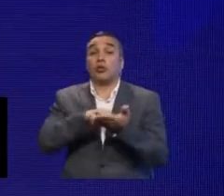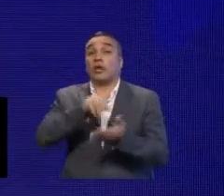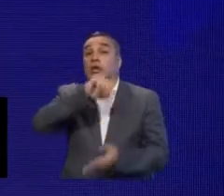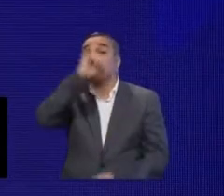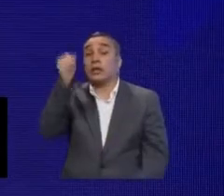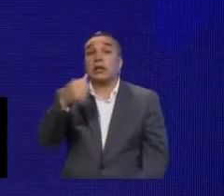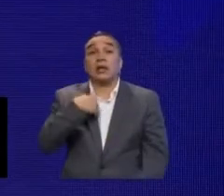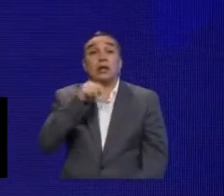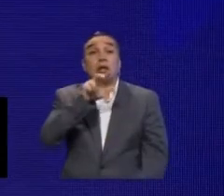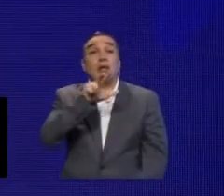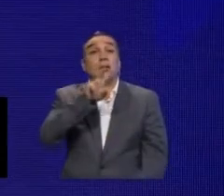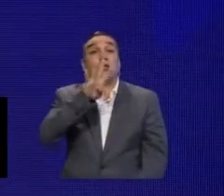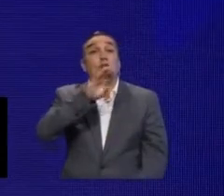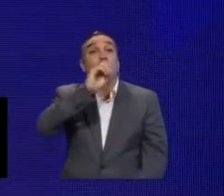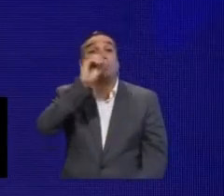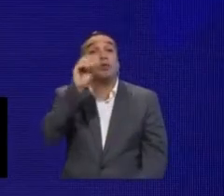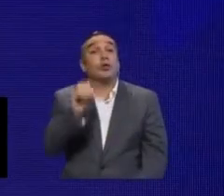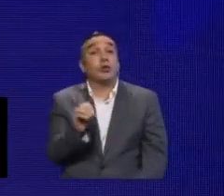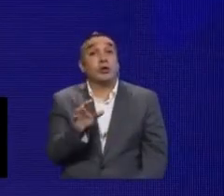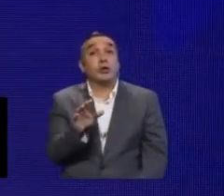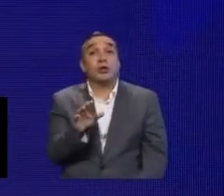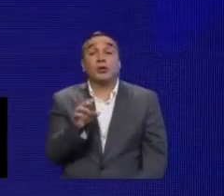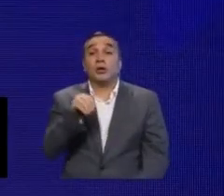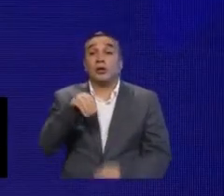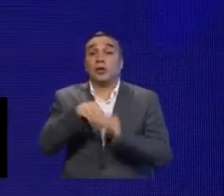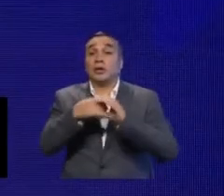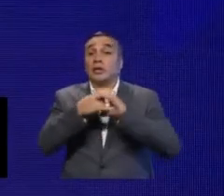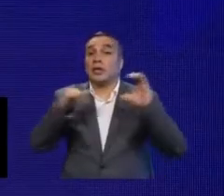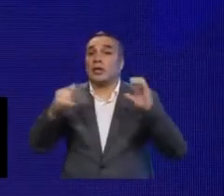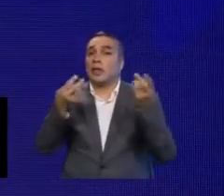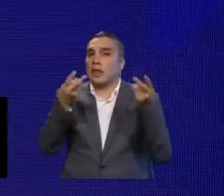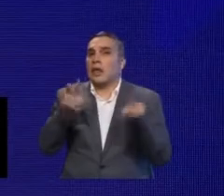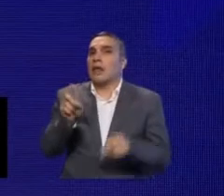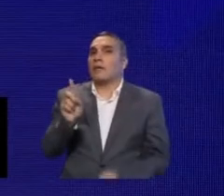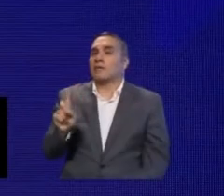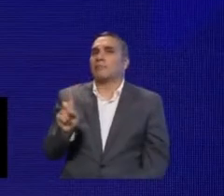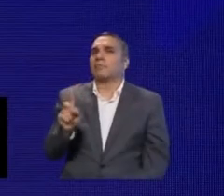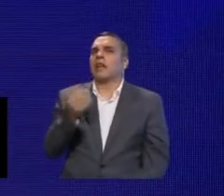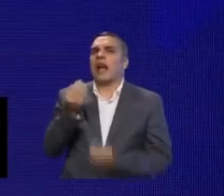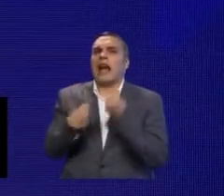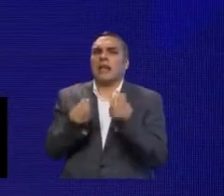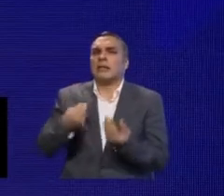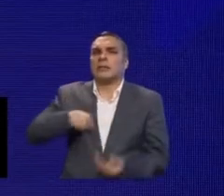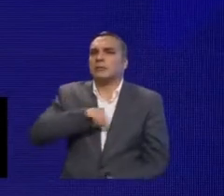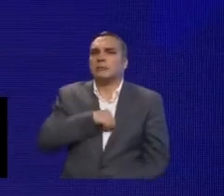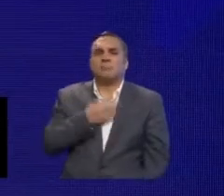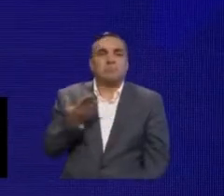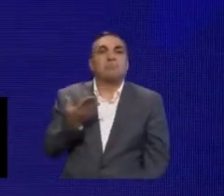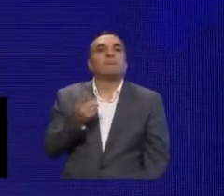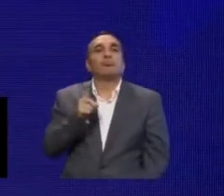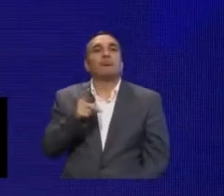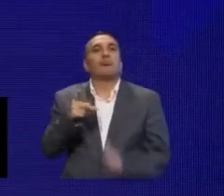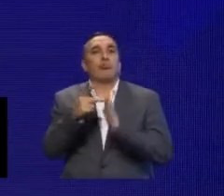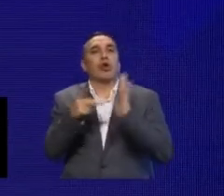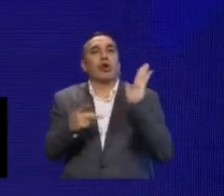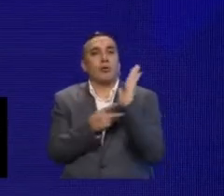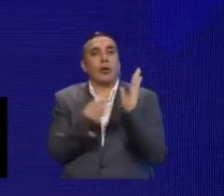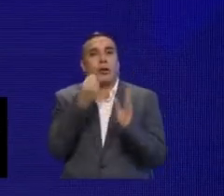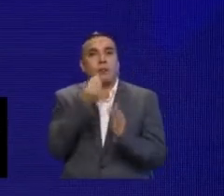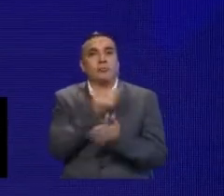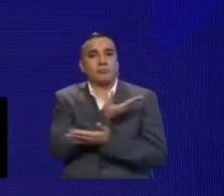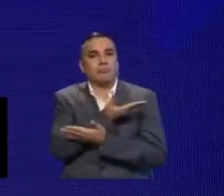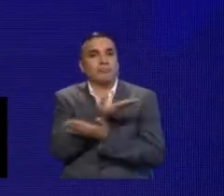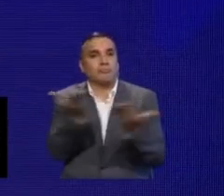el 34%. Y en la península de Santa Elena también. ¿Qué tenemos que llevar a cabo? Un programa de